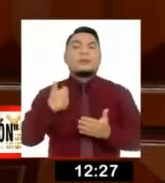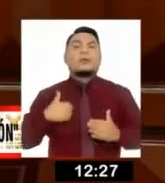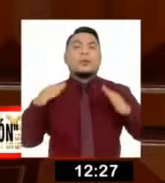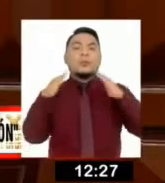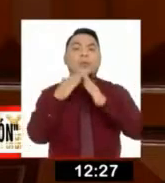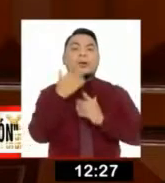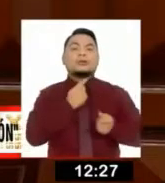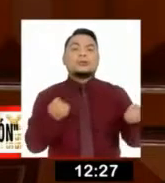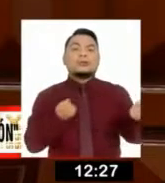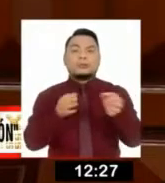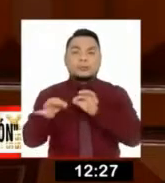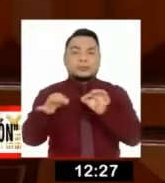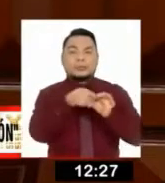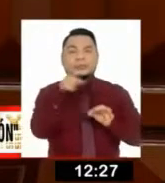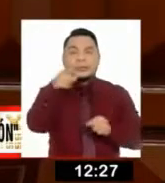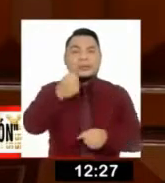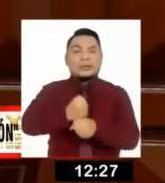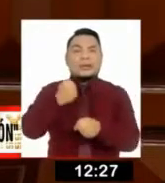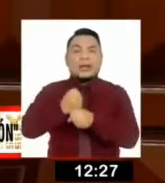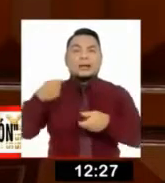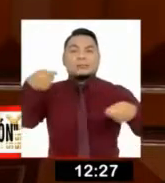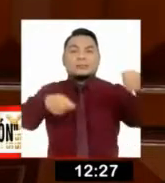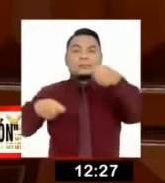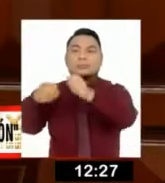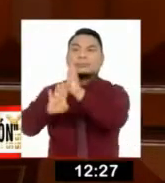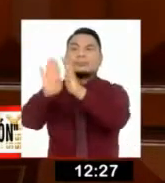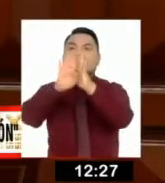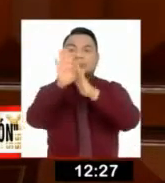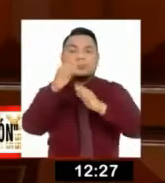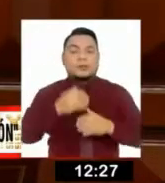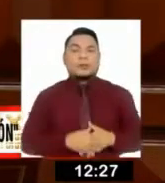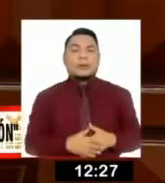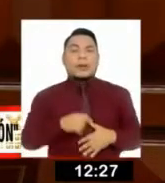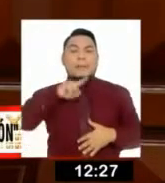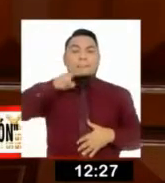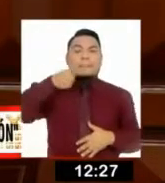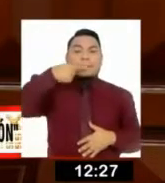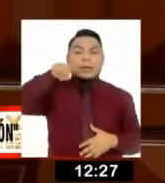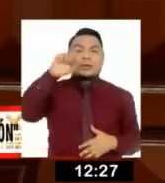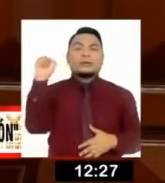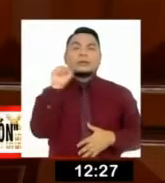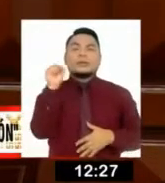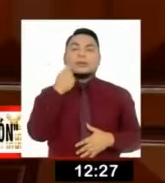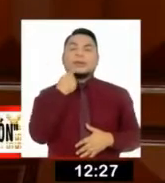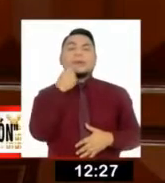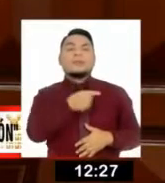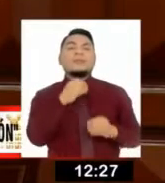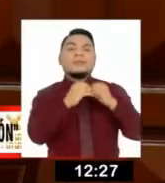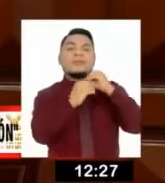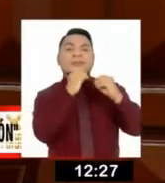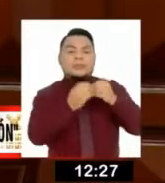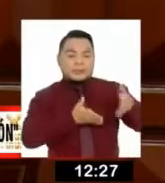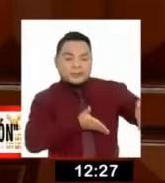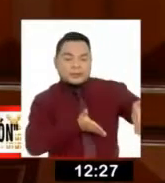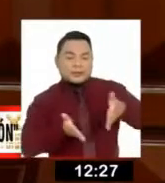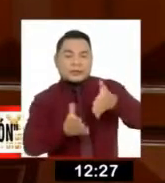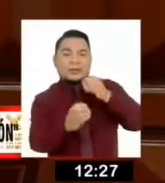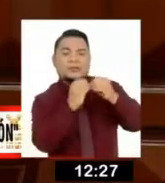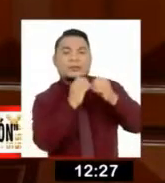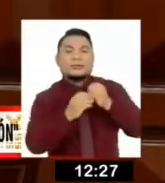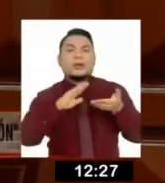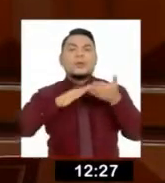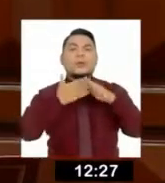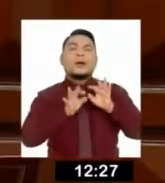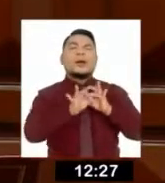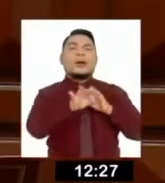y los gobiernos regionales para la aceleración de inversiones. 1.000 millones de soles para arreglar trochas carrozables a los centros poblados